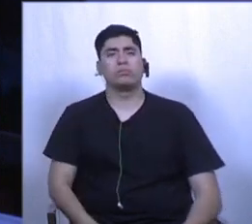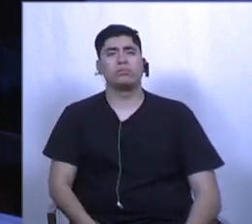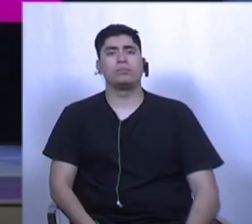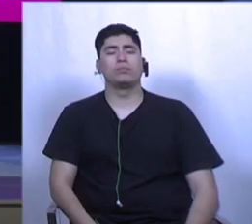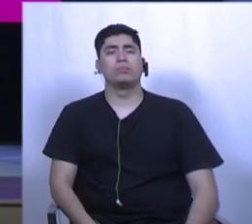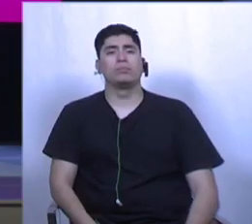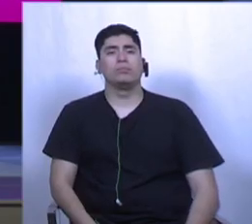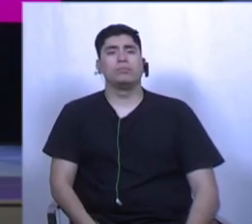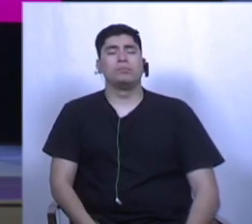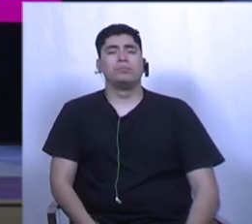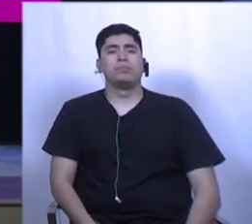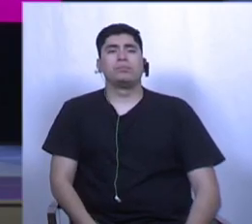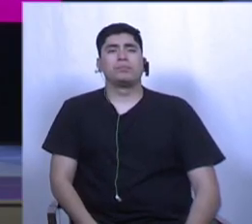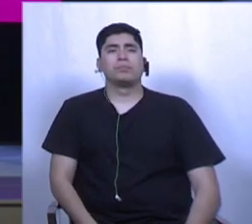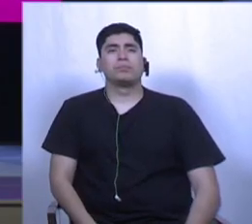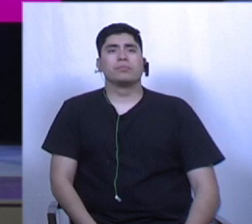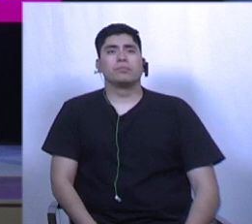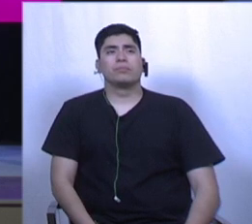un